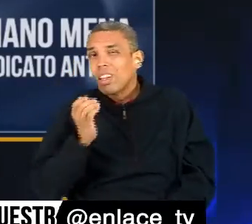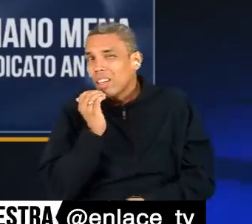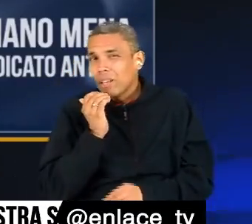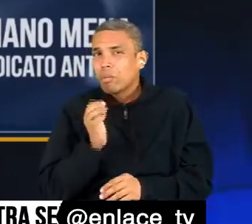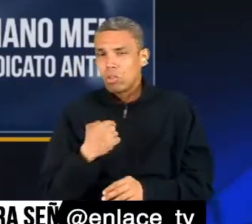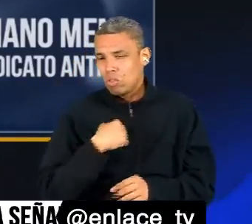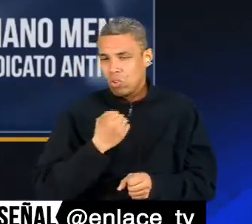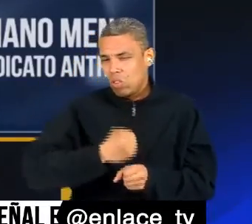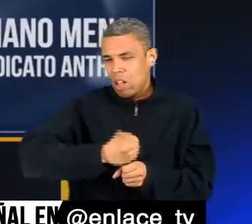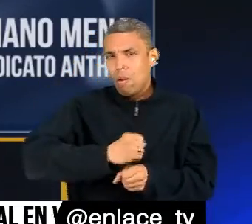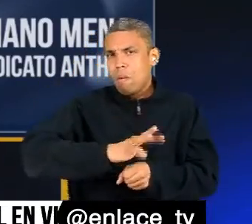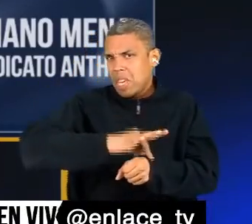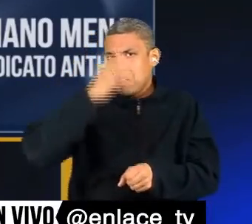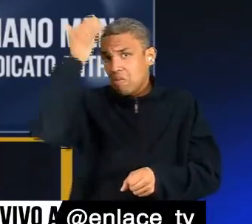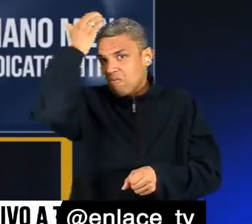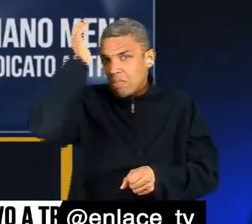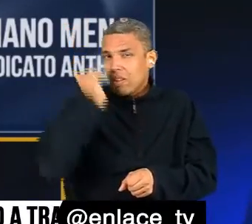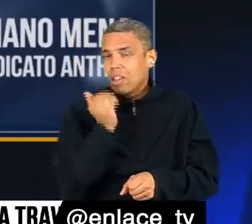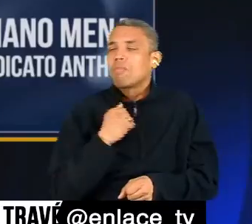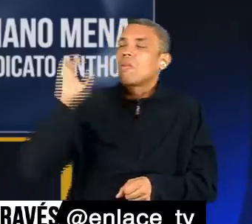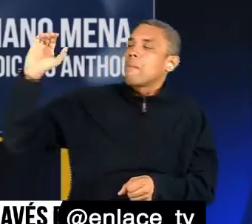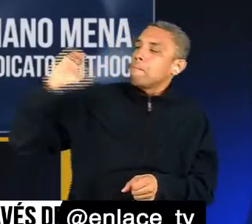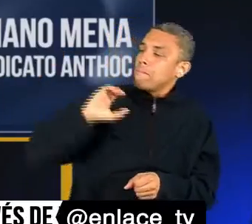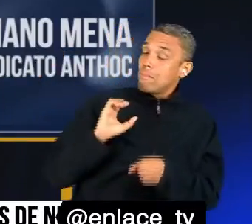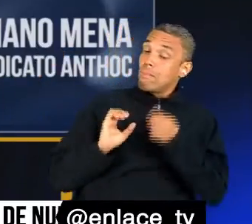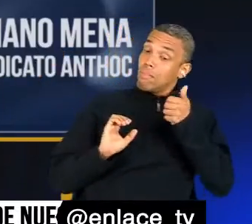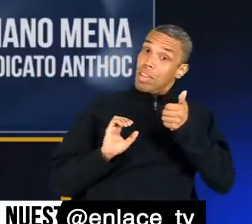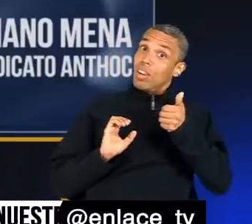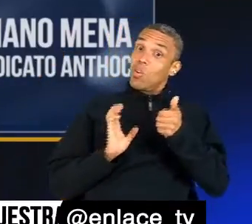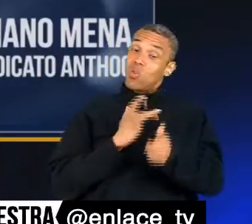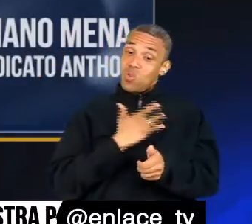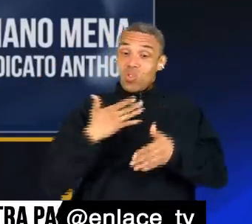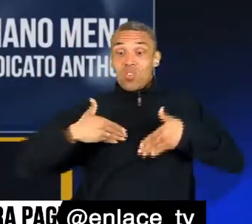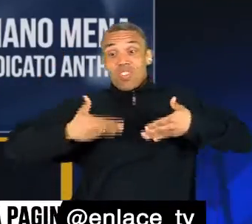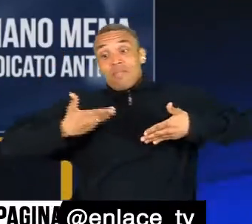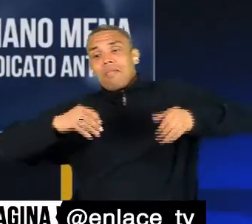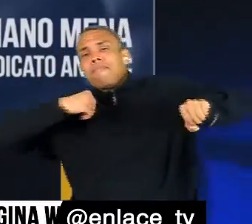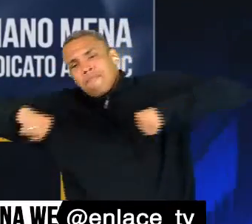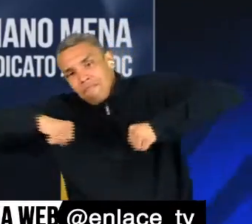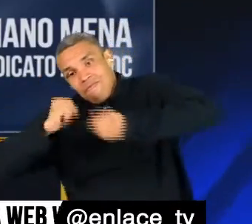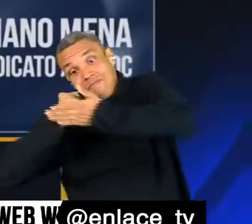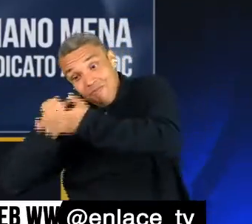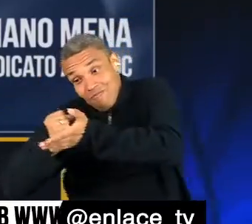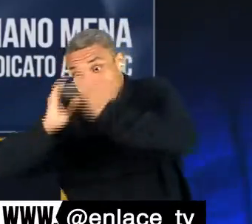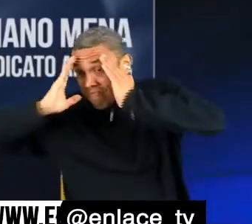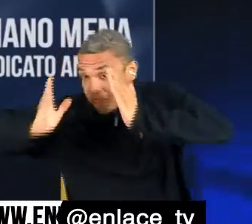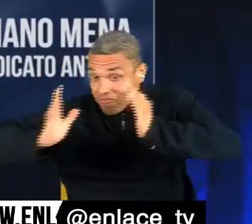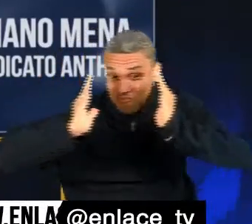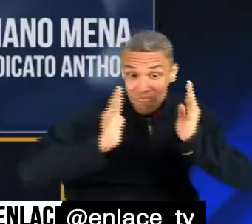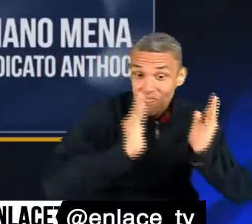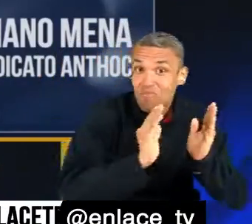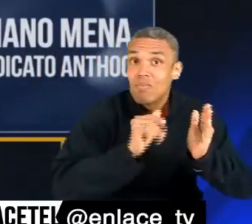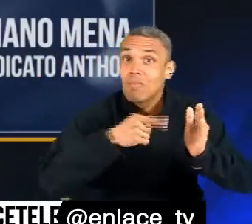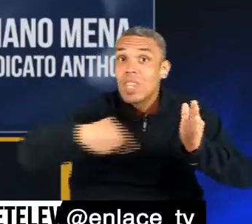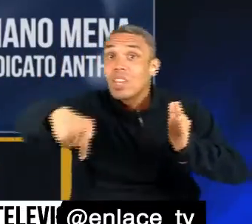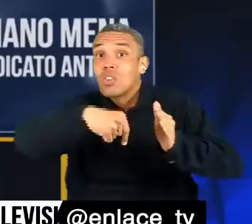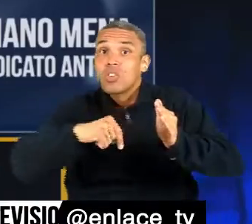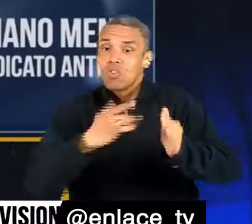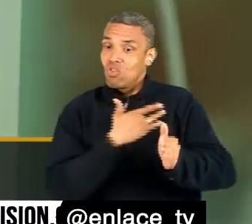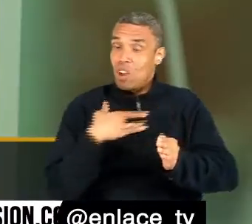atención acorde, satisfecho, porque con hambre, de todas maneras, los ánimos muchas veces no son